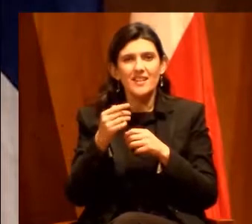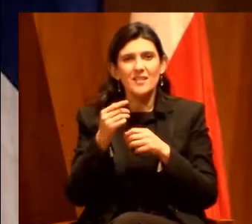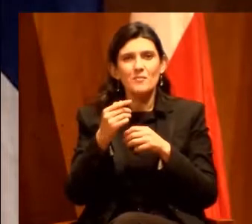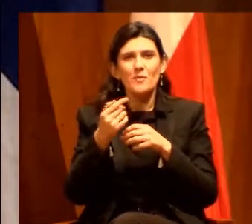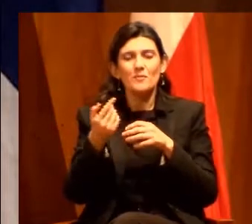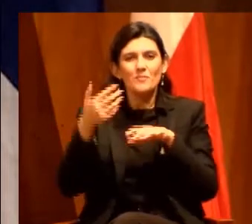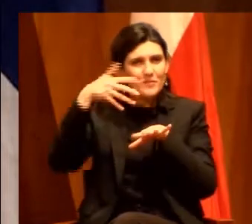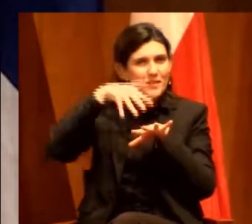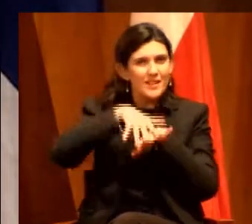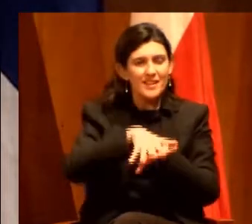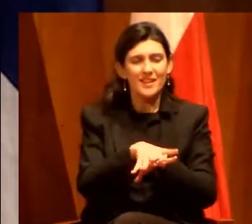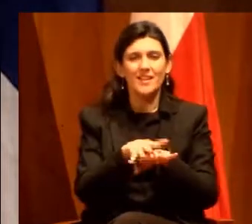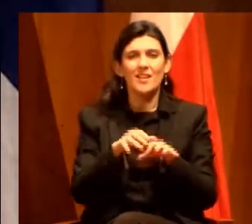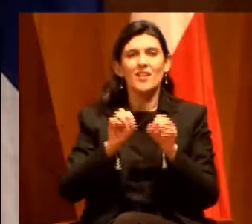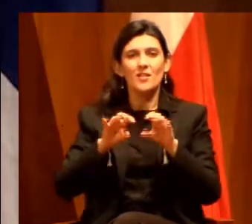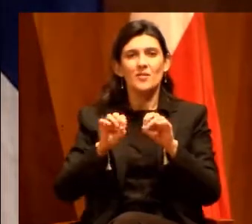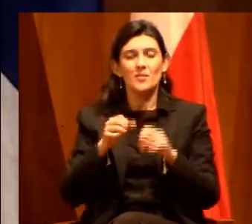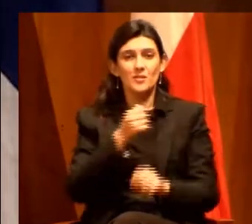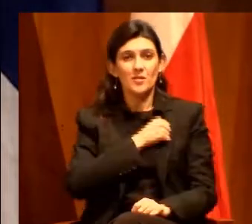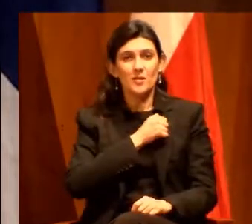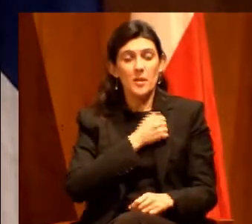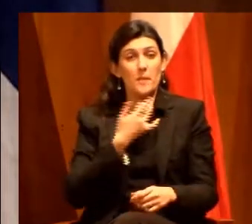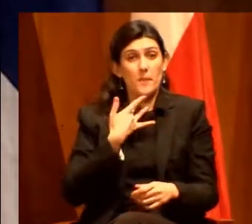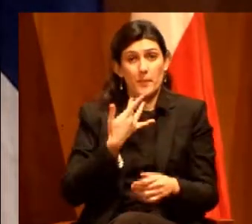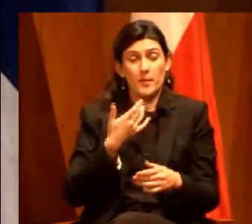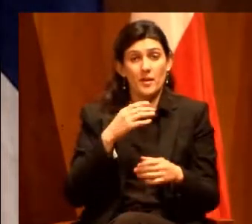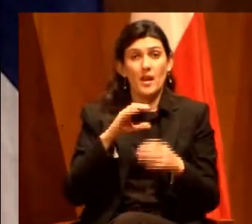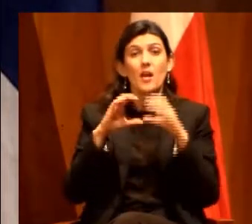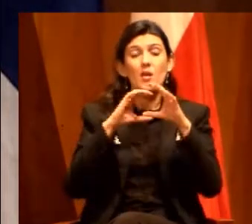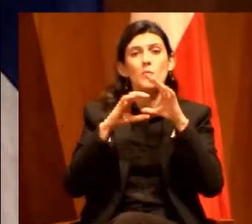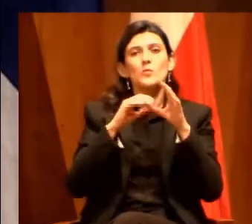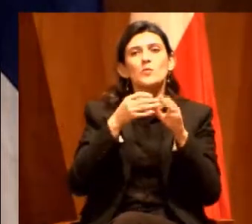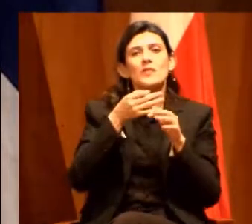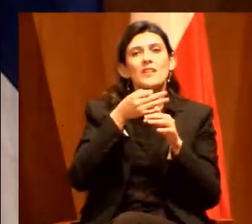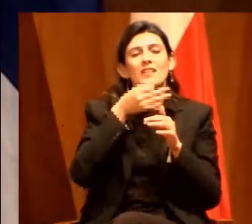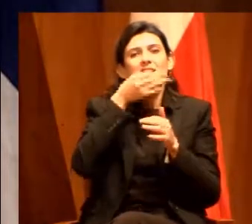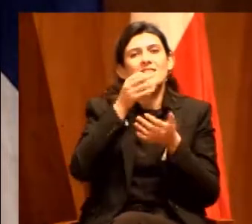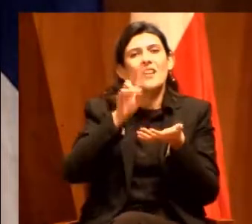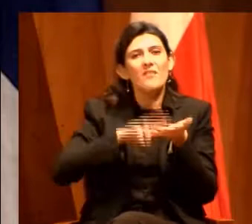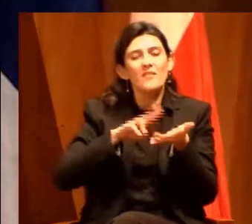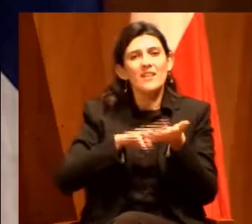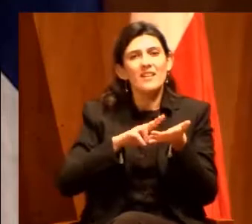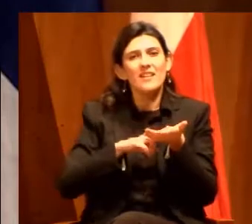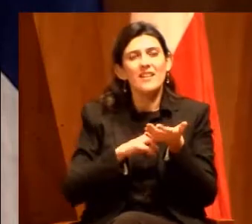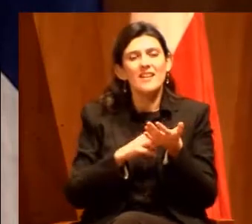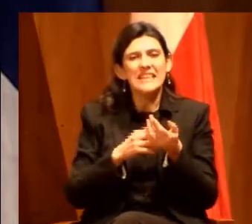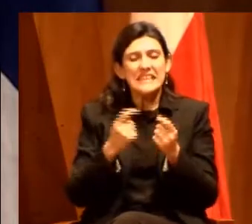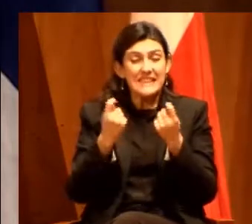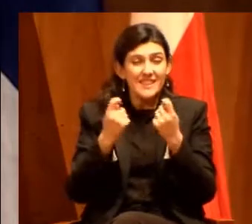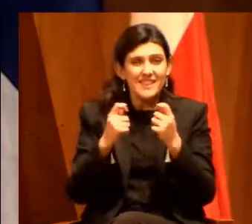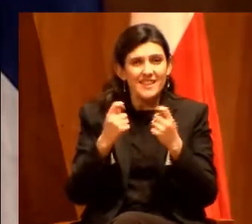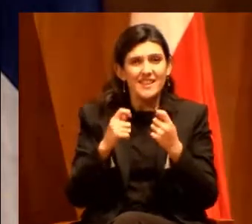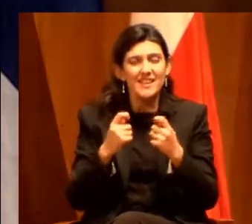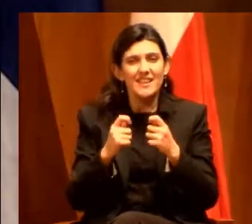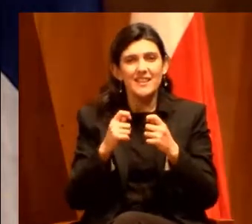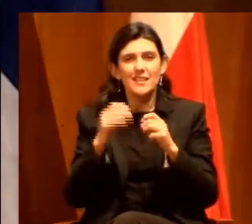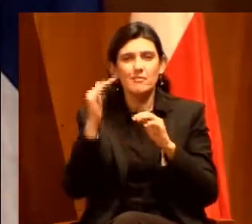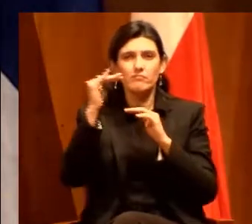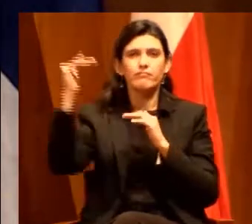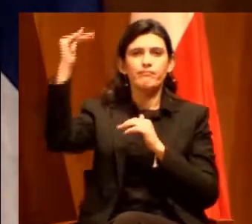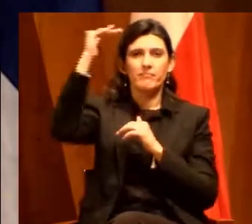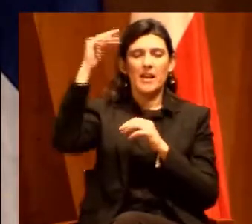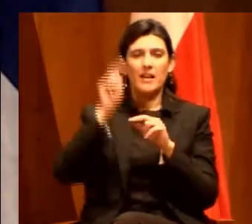católica, que por ser comunicadora de la verdad debe aspirar siempre a los estándares más altos en su quehacer